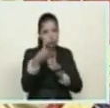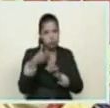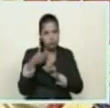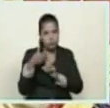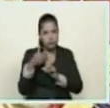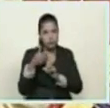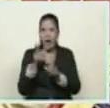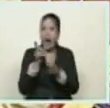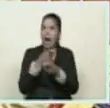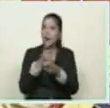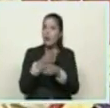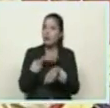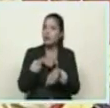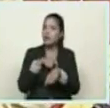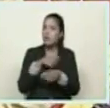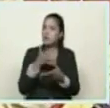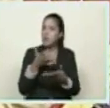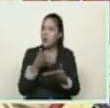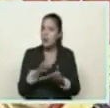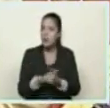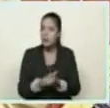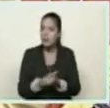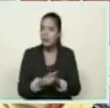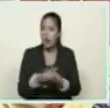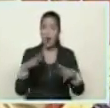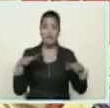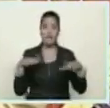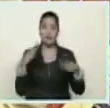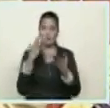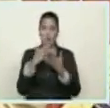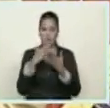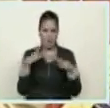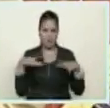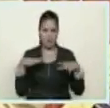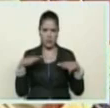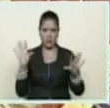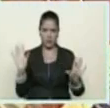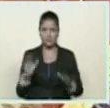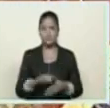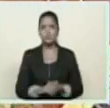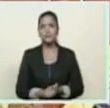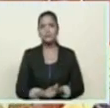agosto era tiempo de vacaciones escolares